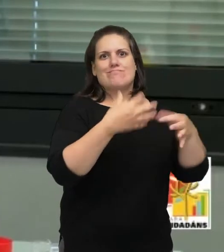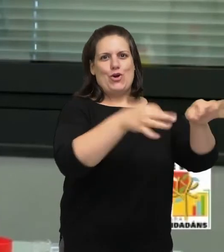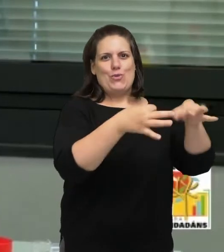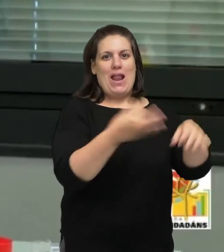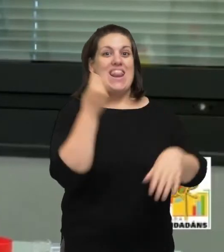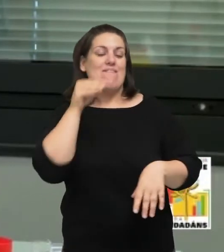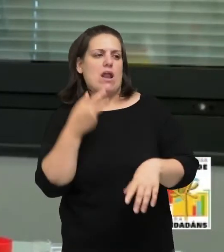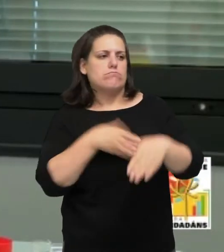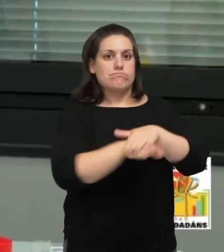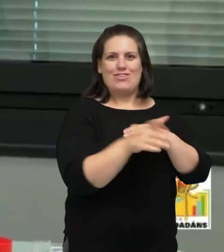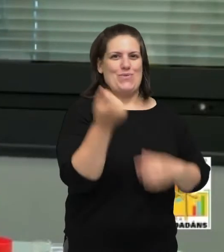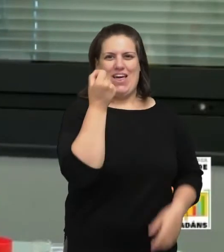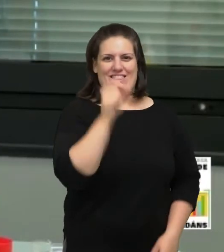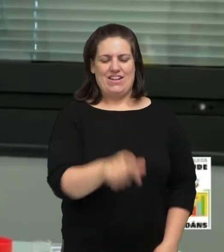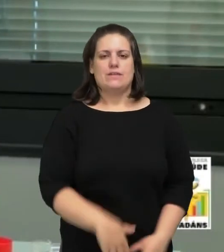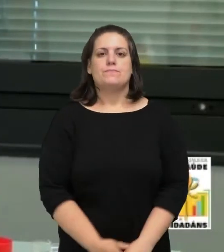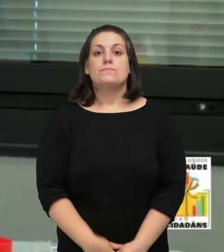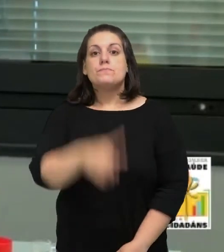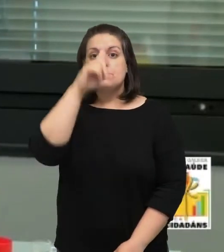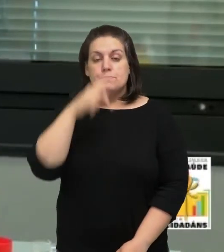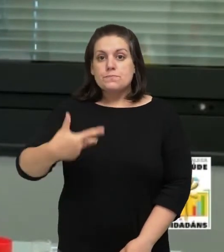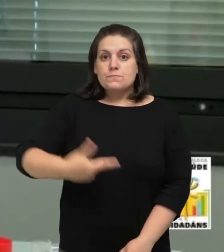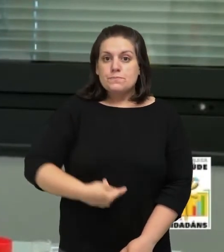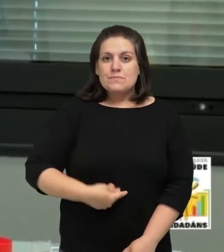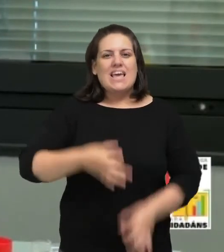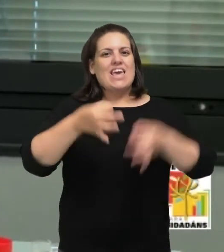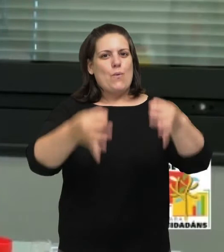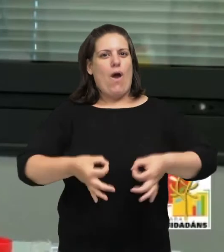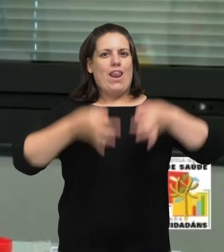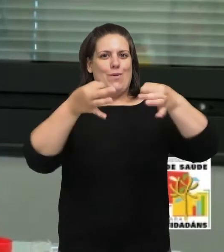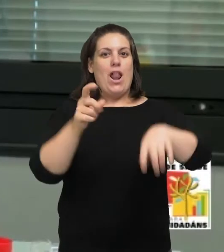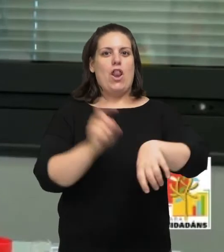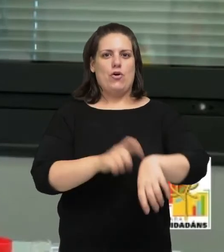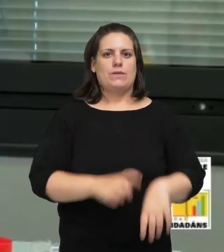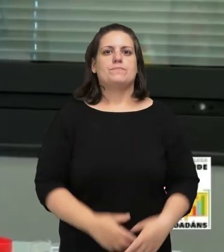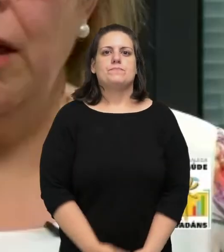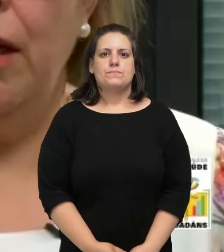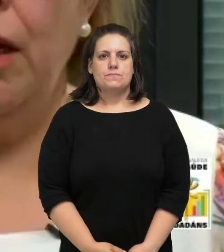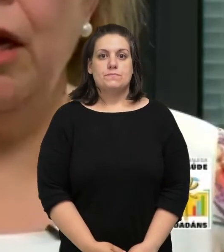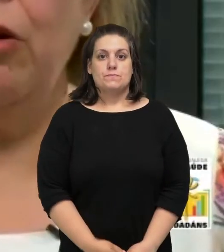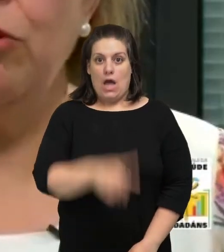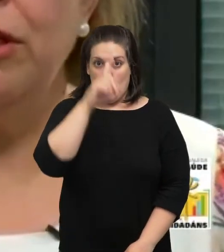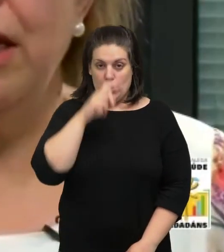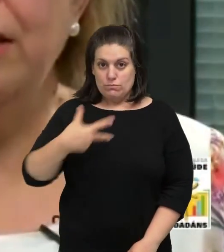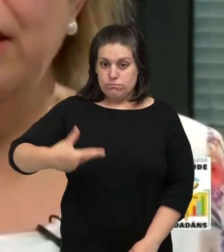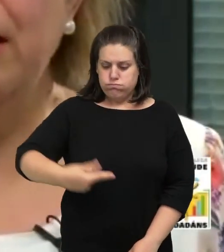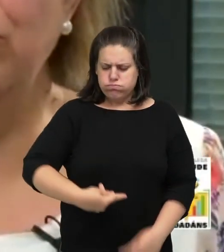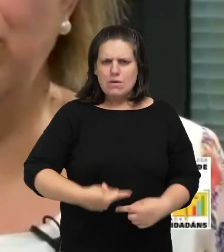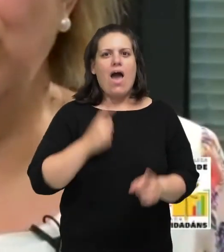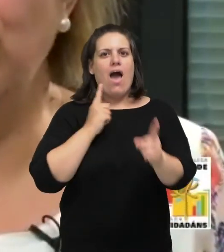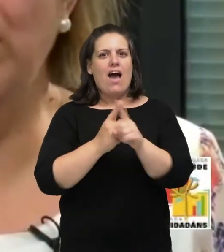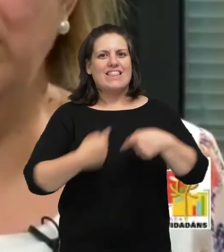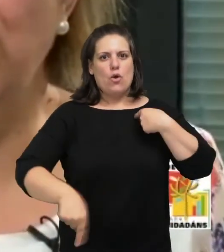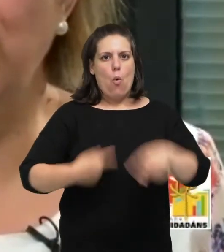no necesita nevera, y que deben de inyectársela siempre a la misma hora. Y que, como se está